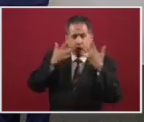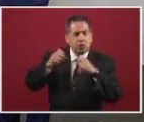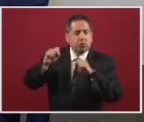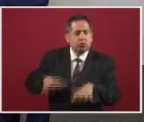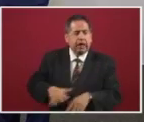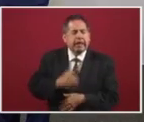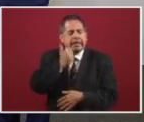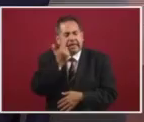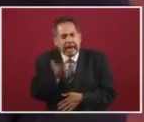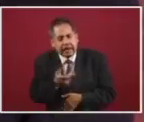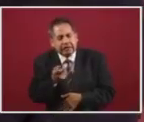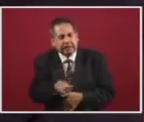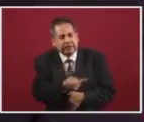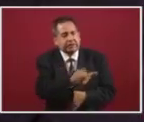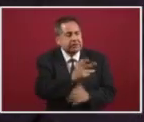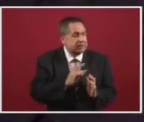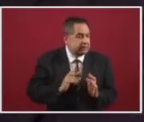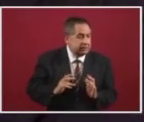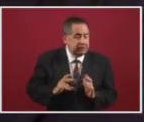Eso sí, hace falta,